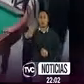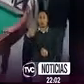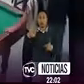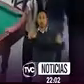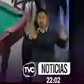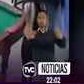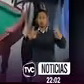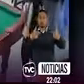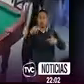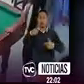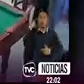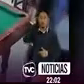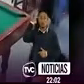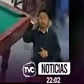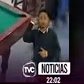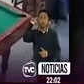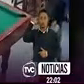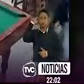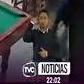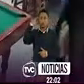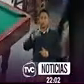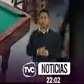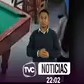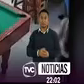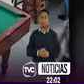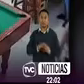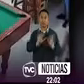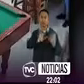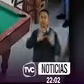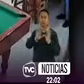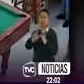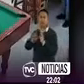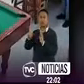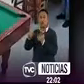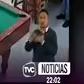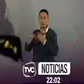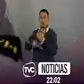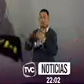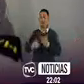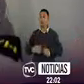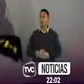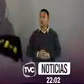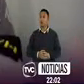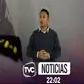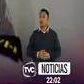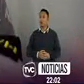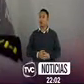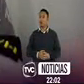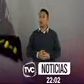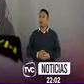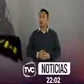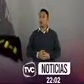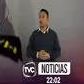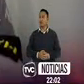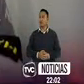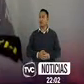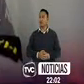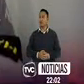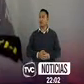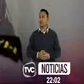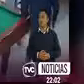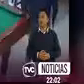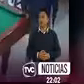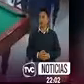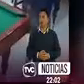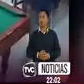armas en la cabeza a las víctimas. Los acorralan para quitarles las pertenencias. Se llevaron un celular, aproximadamente